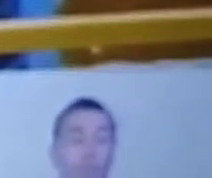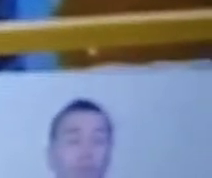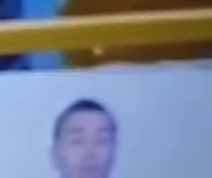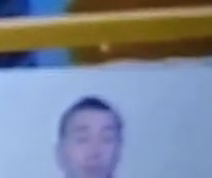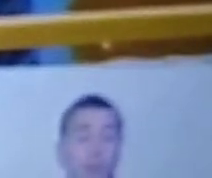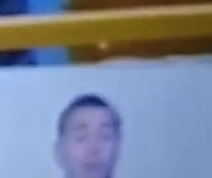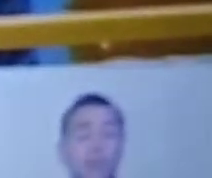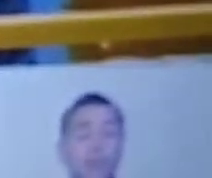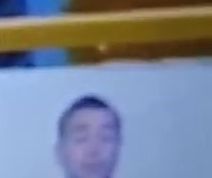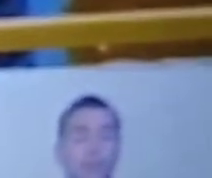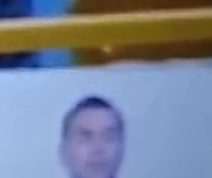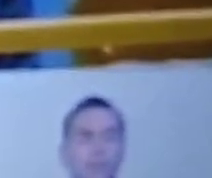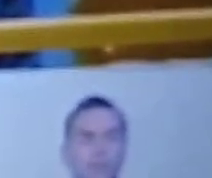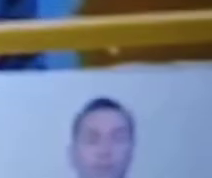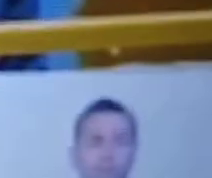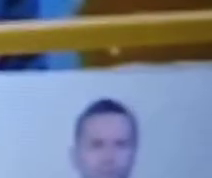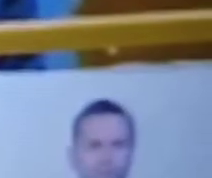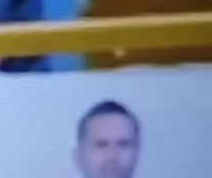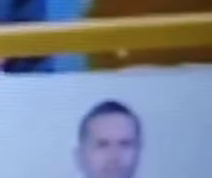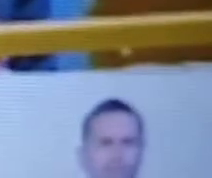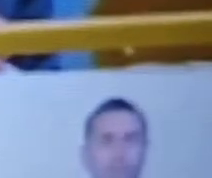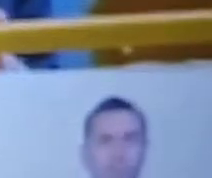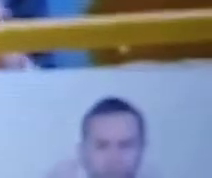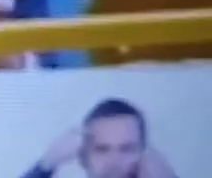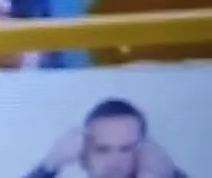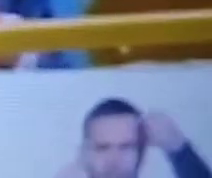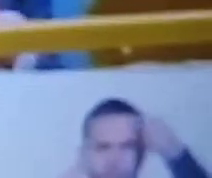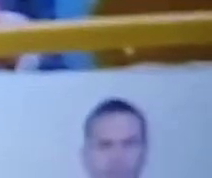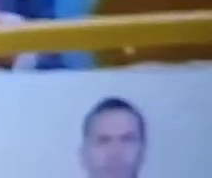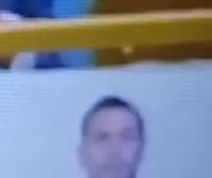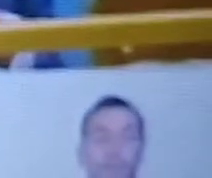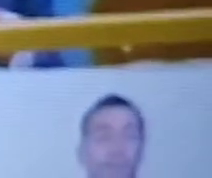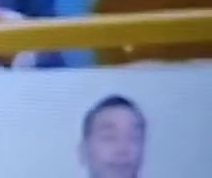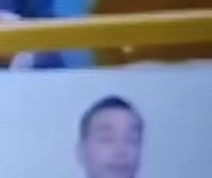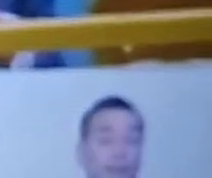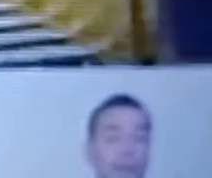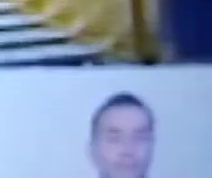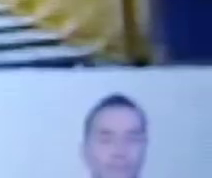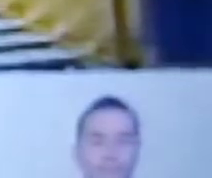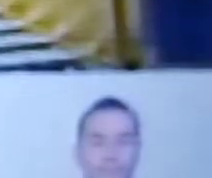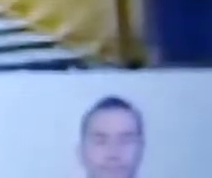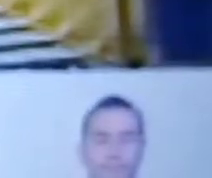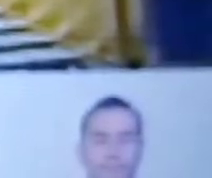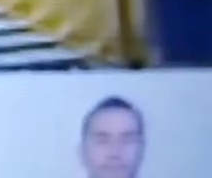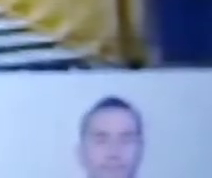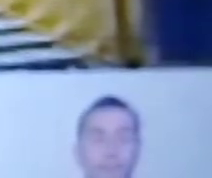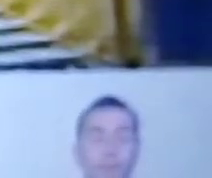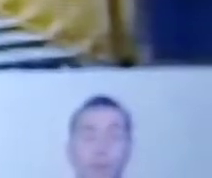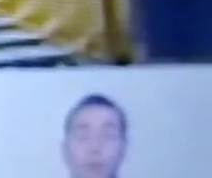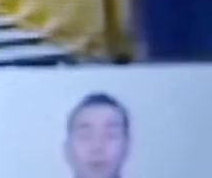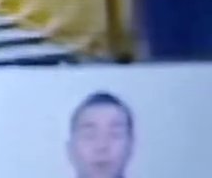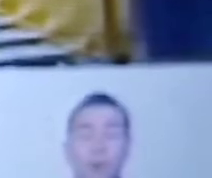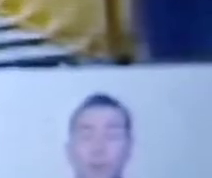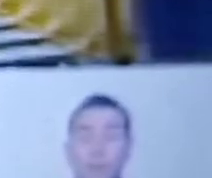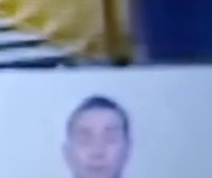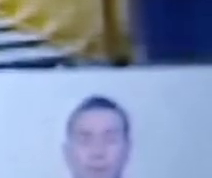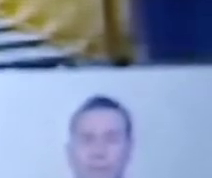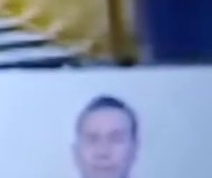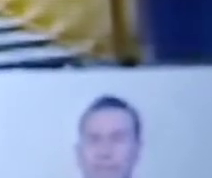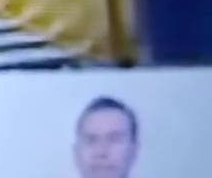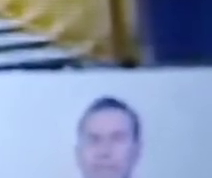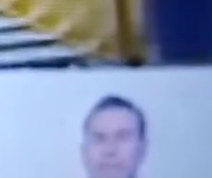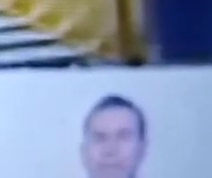76º periodo de sesiones de esta Asamblea General de Naciones Unidas. Muchísimas gracias. La humanidad ha pasado momentos muy